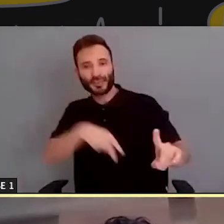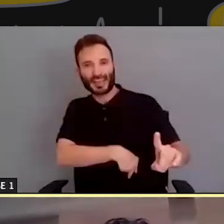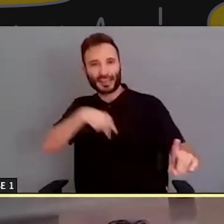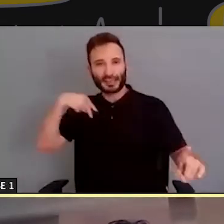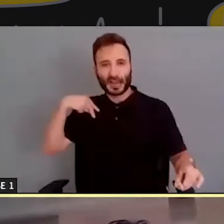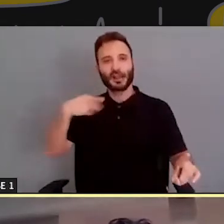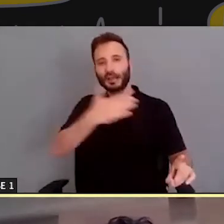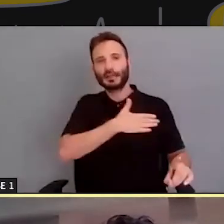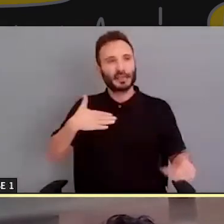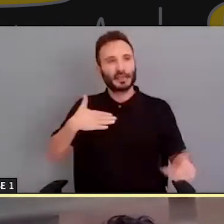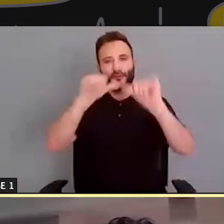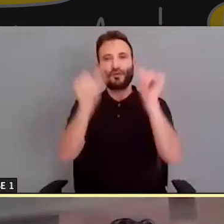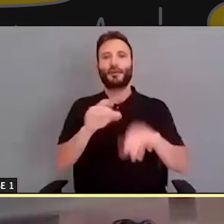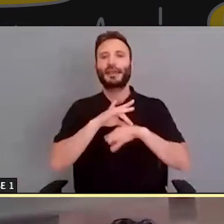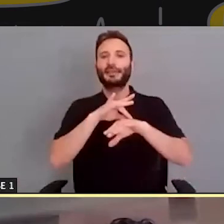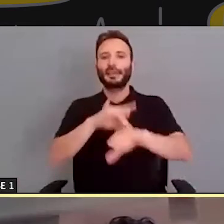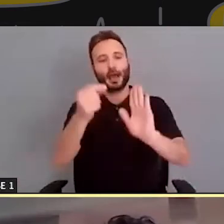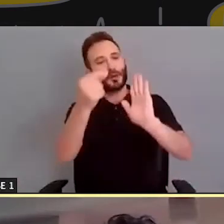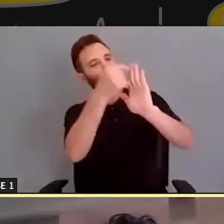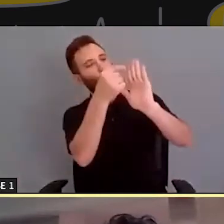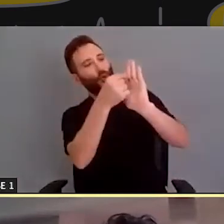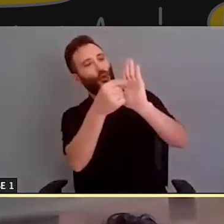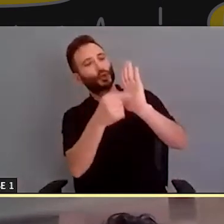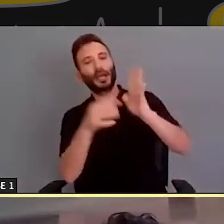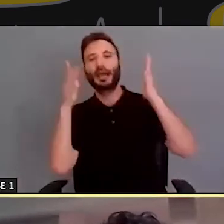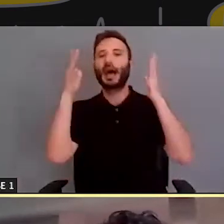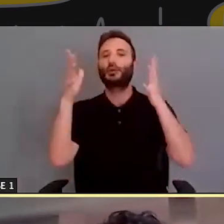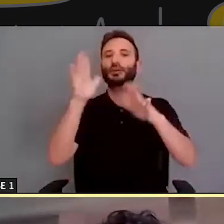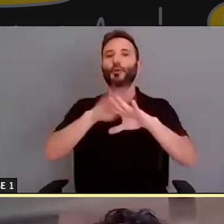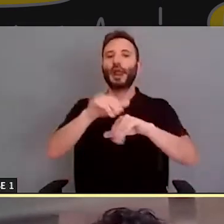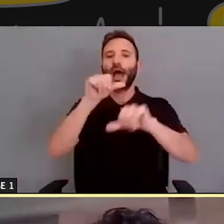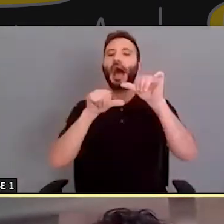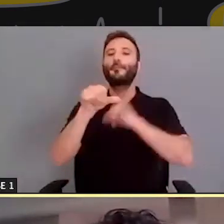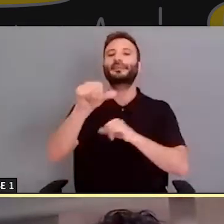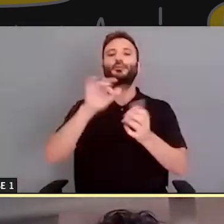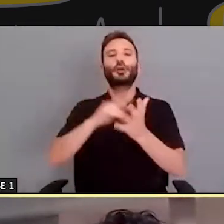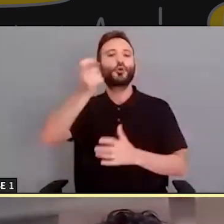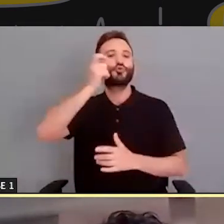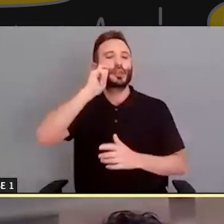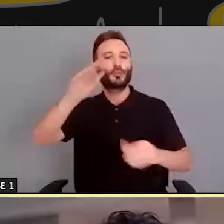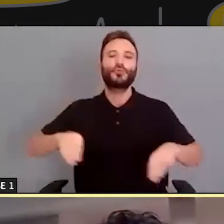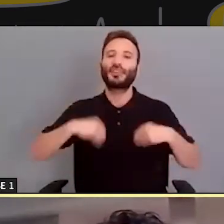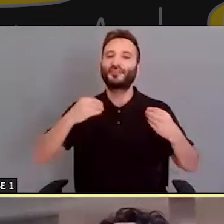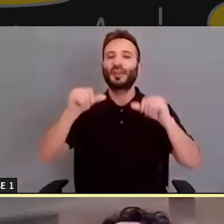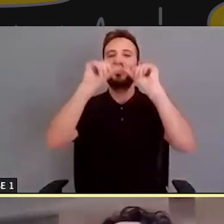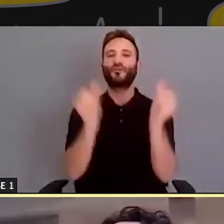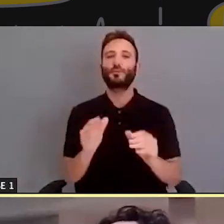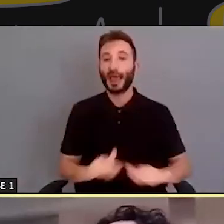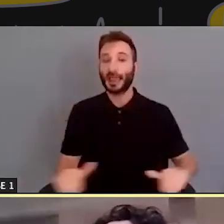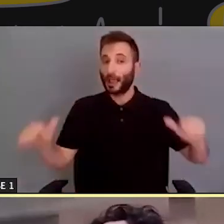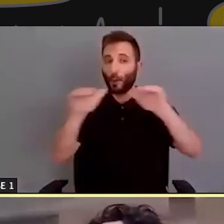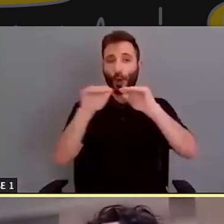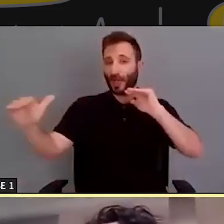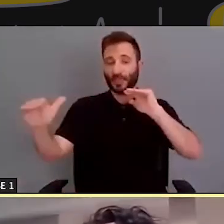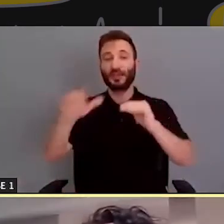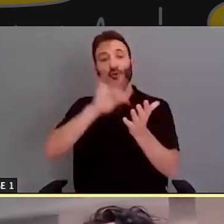¿no? Que proporciona directrices para garantizar ese acceso y disfrute del turismo en condiciones de igualdad. Y bueno, pues es un documento